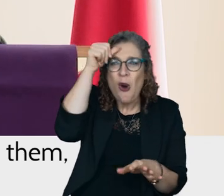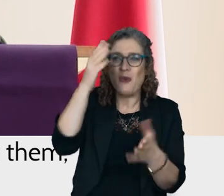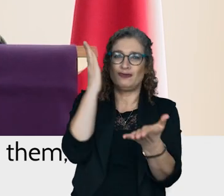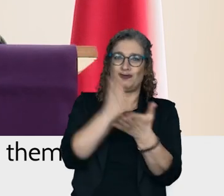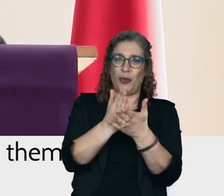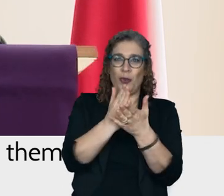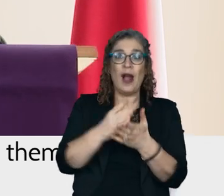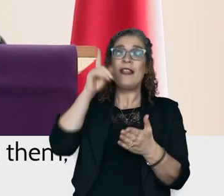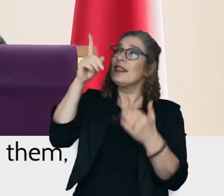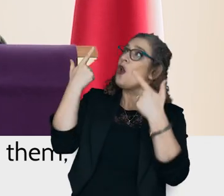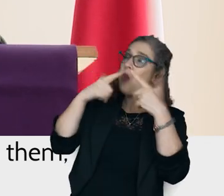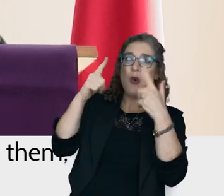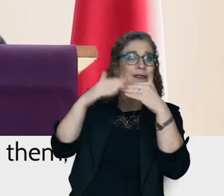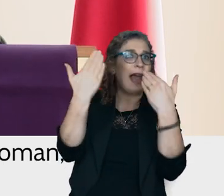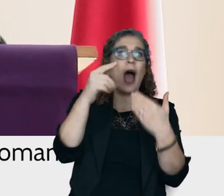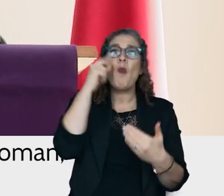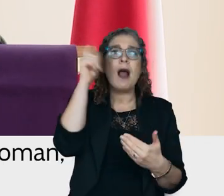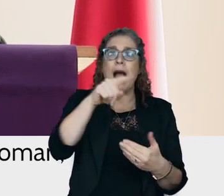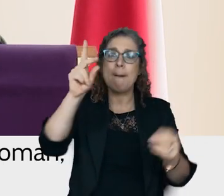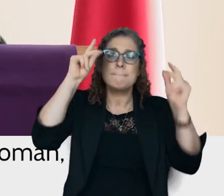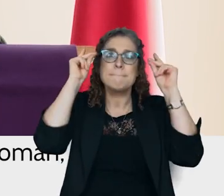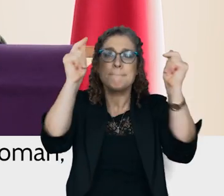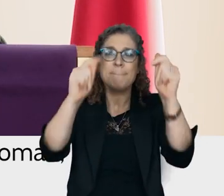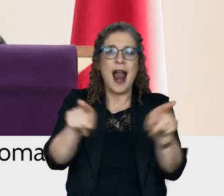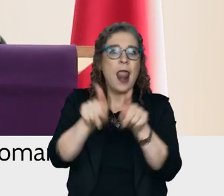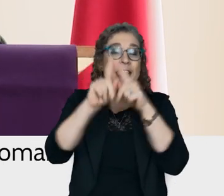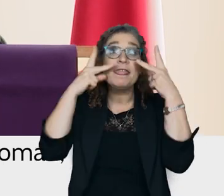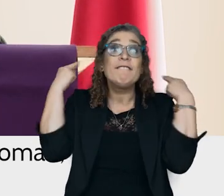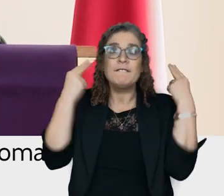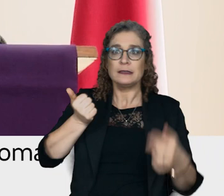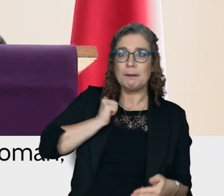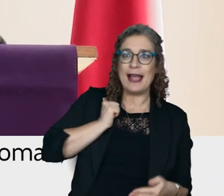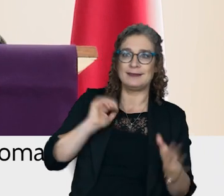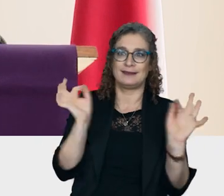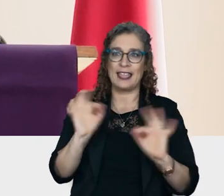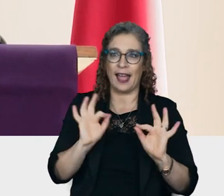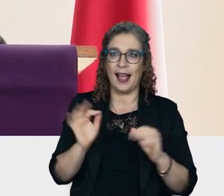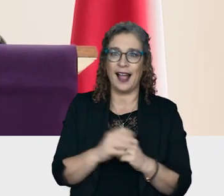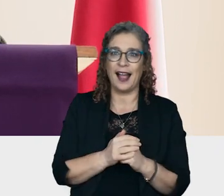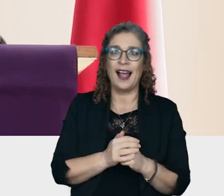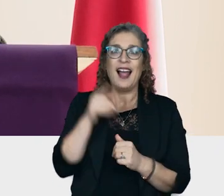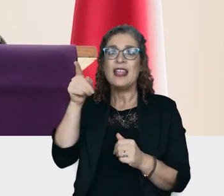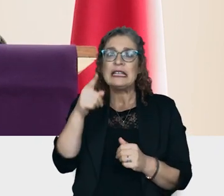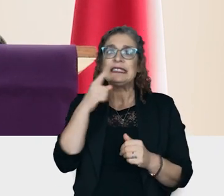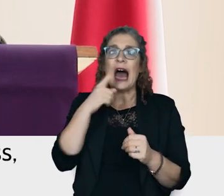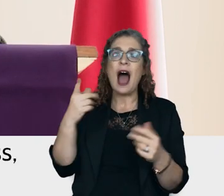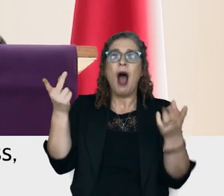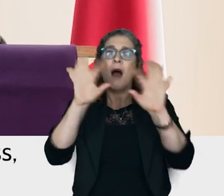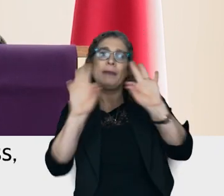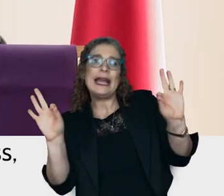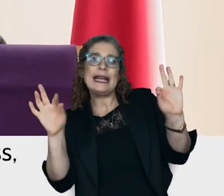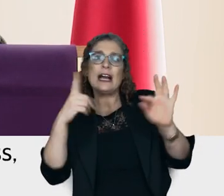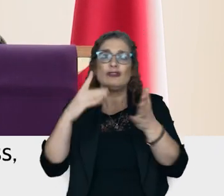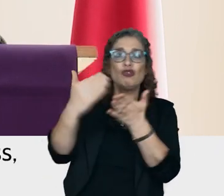de repente sobre ellos la destrucción, como le vienen los dolores de parto a una mujer que está encinta. Y no podrán escapar.